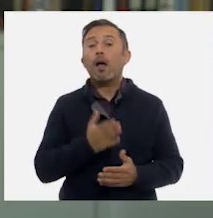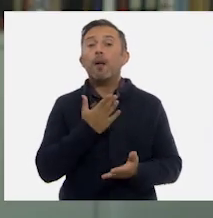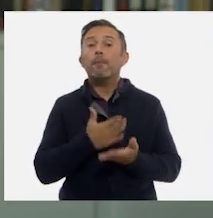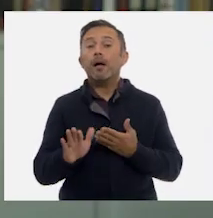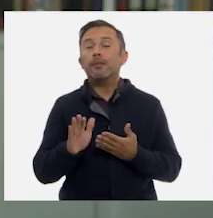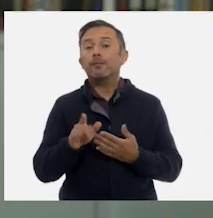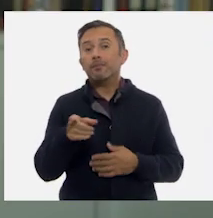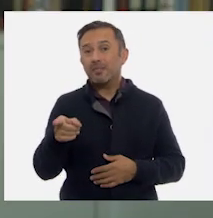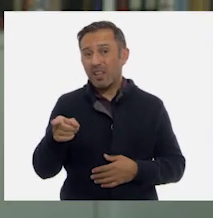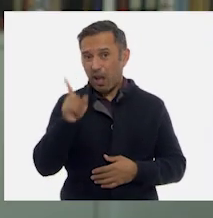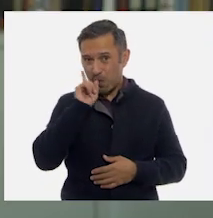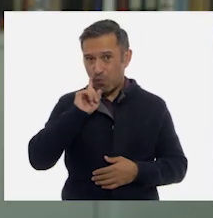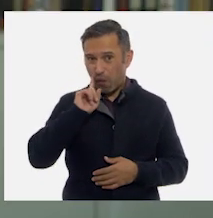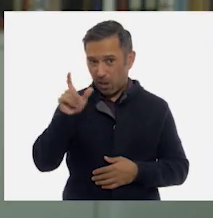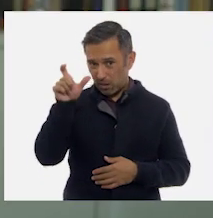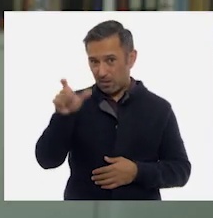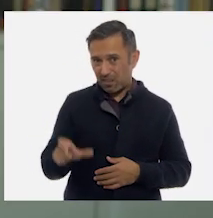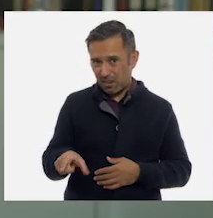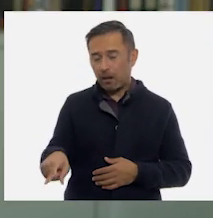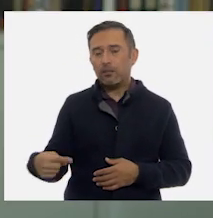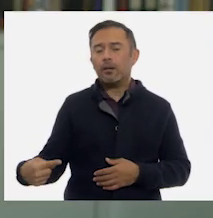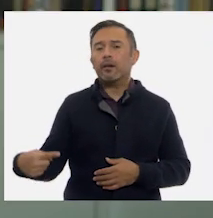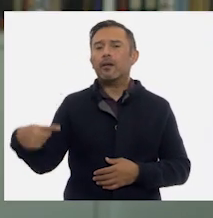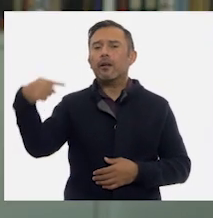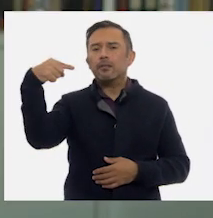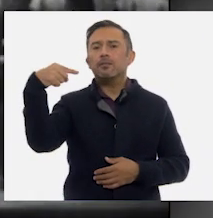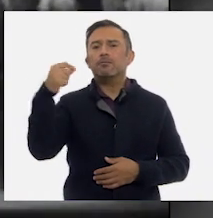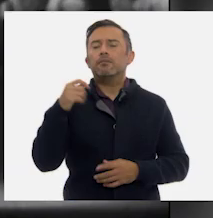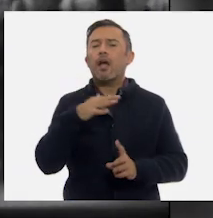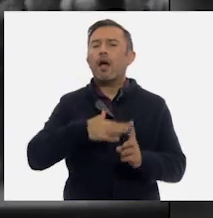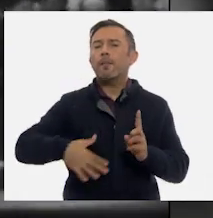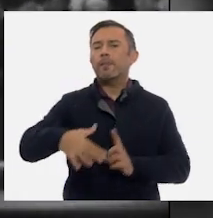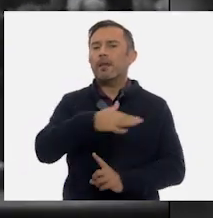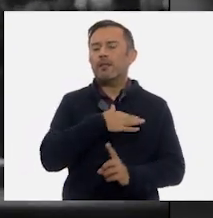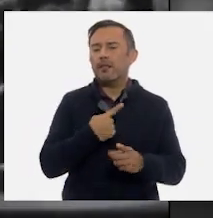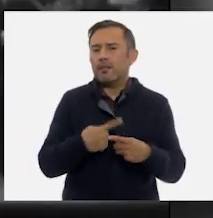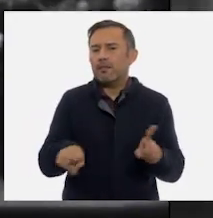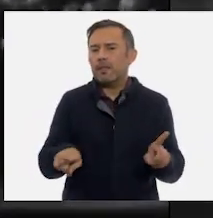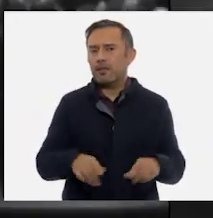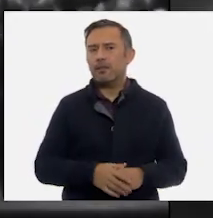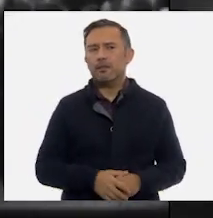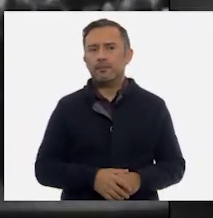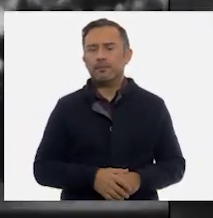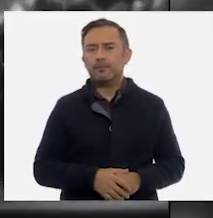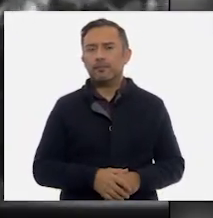de alguna manera crece en un ambiente distinto de lo que sería